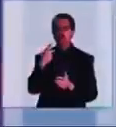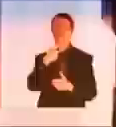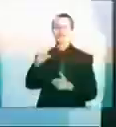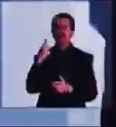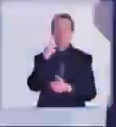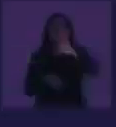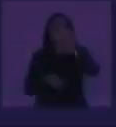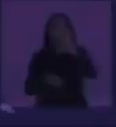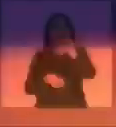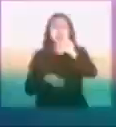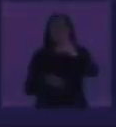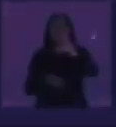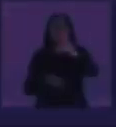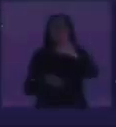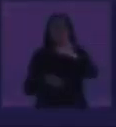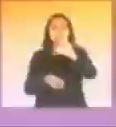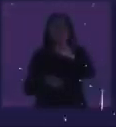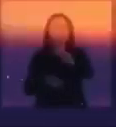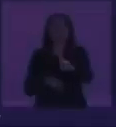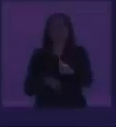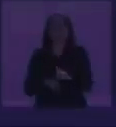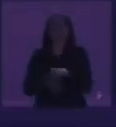No me des abrazo.